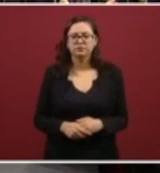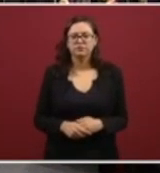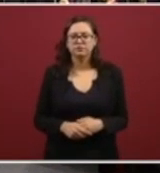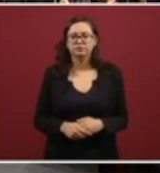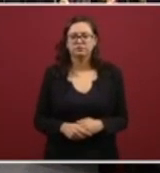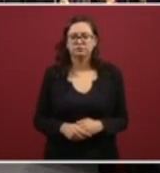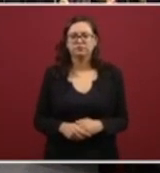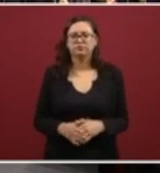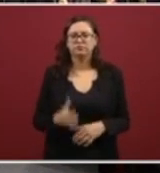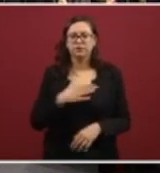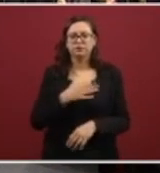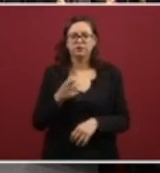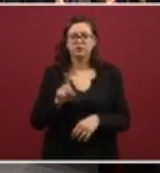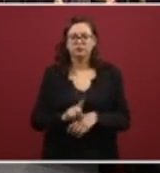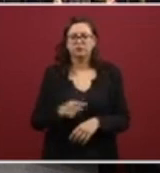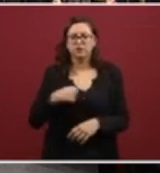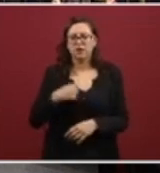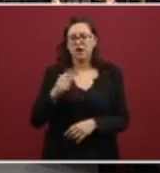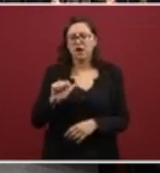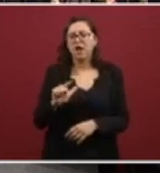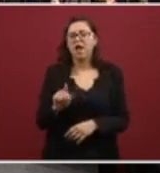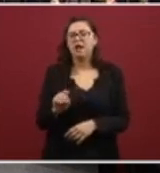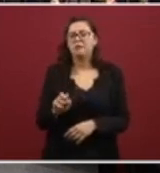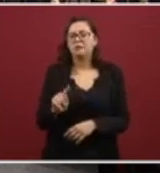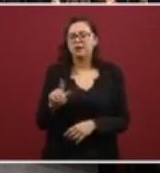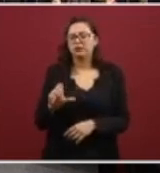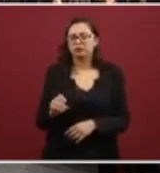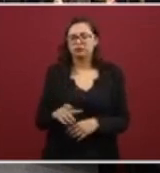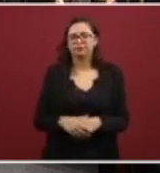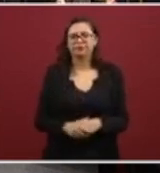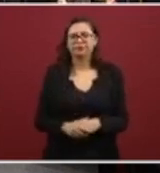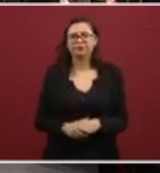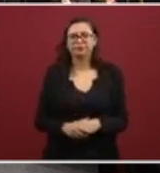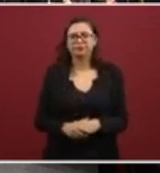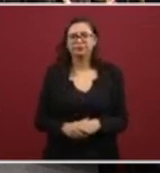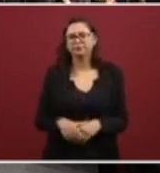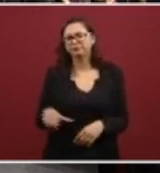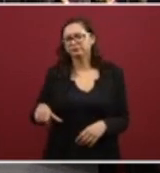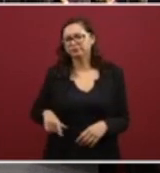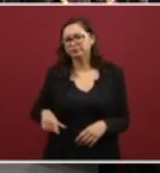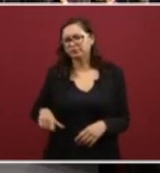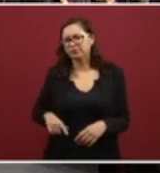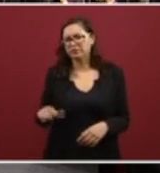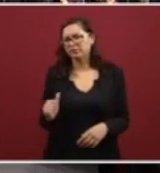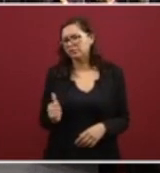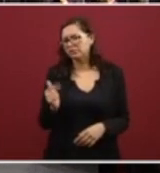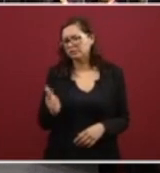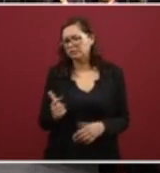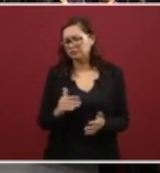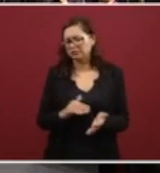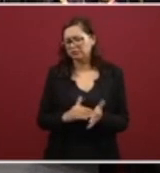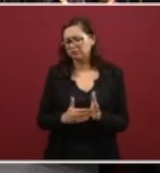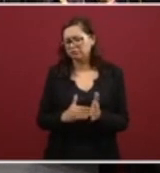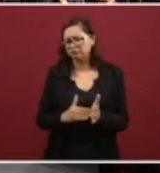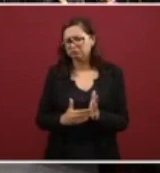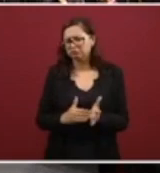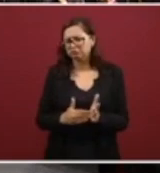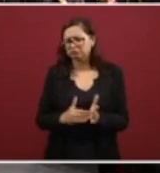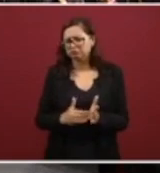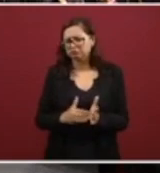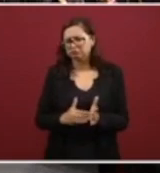favor. Buenos días, Alberto Rodríguez de CDP Noticias. ¿El gobierno tiene alguna estrategia para frenar